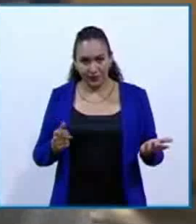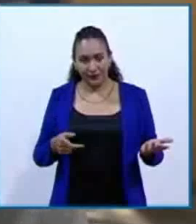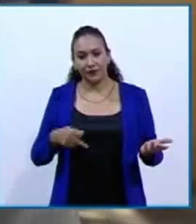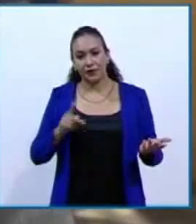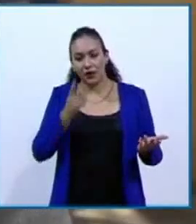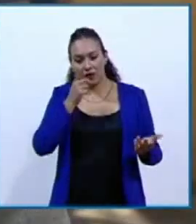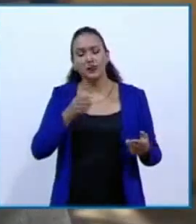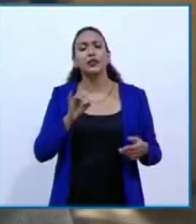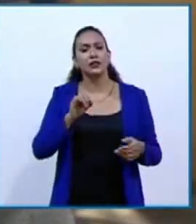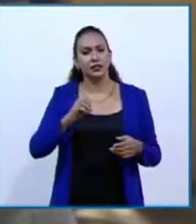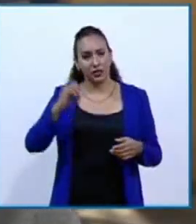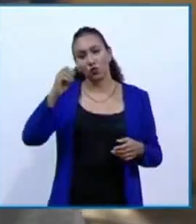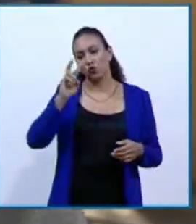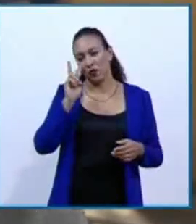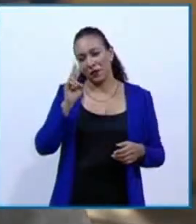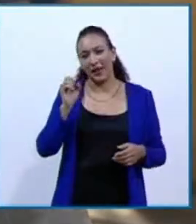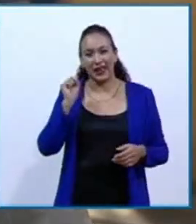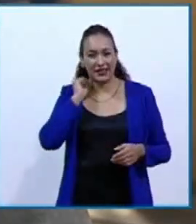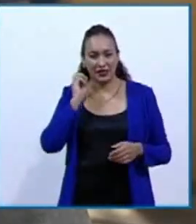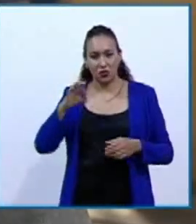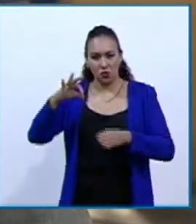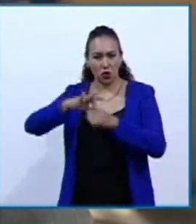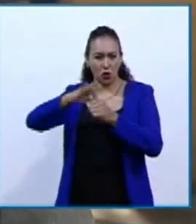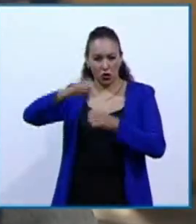mayoría. Me parece